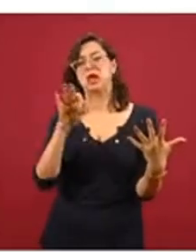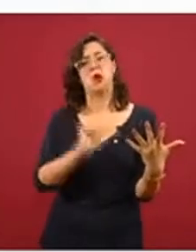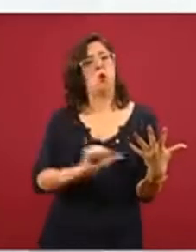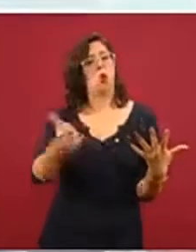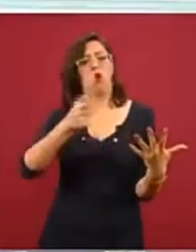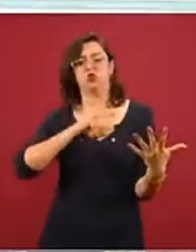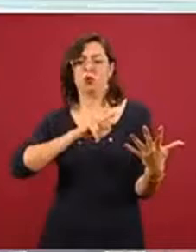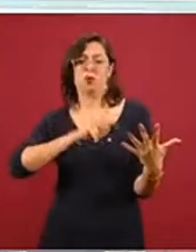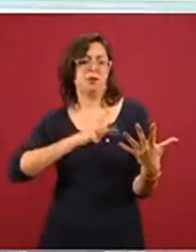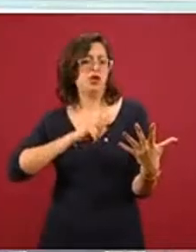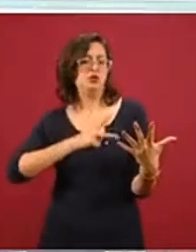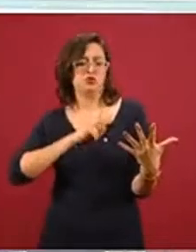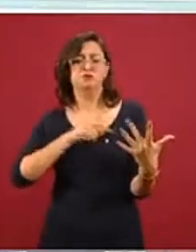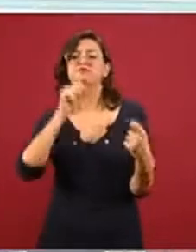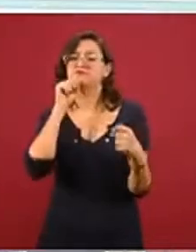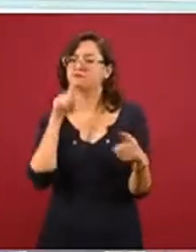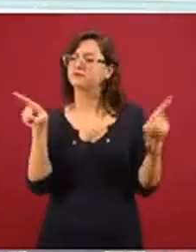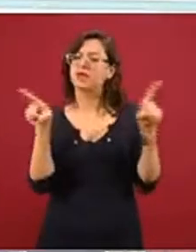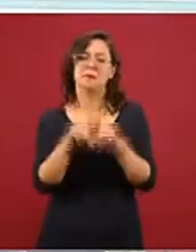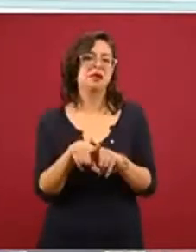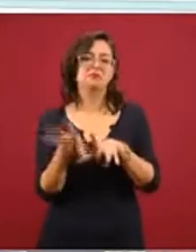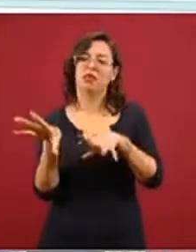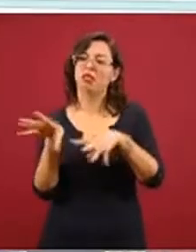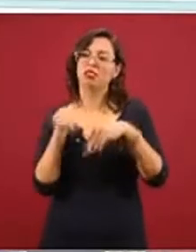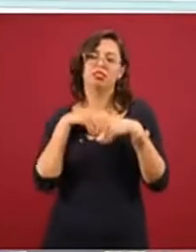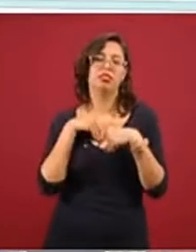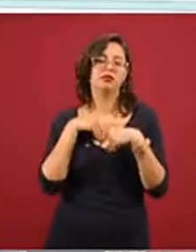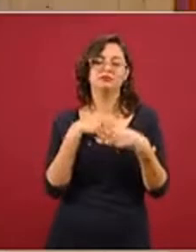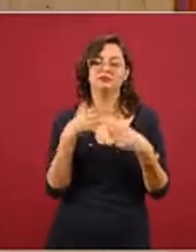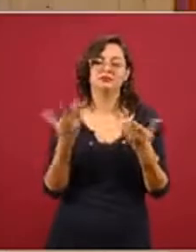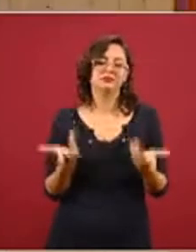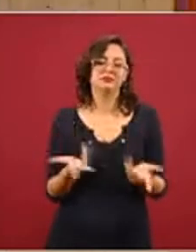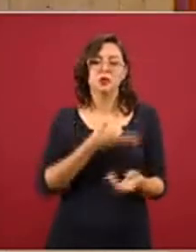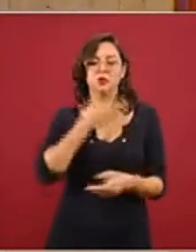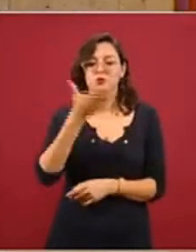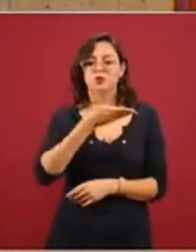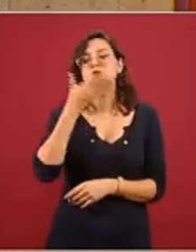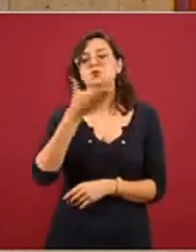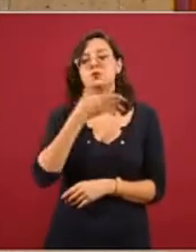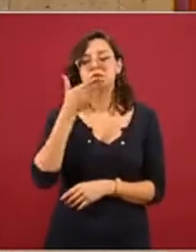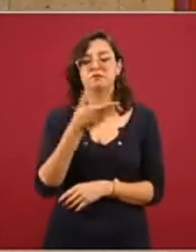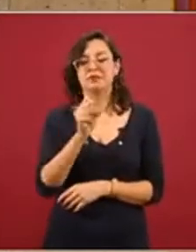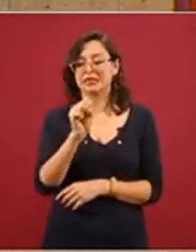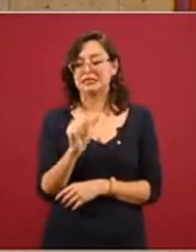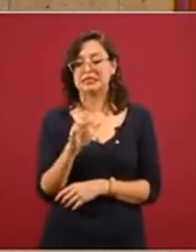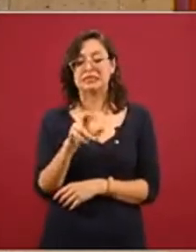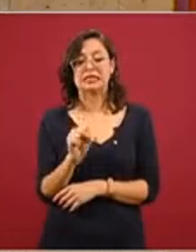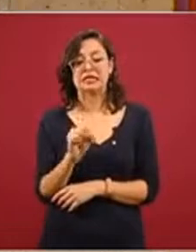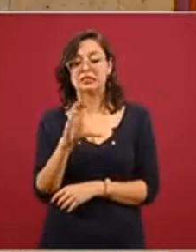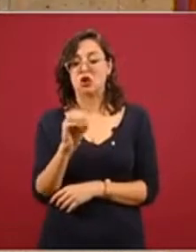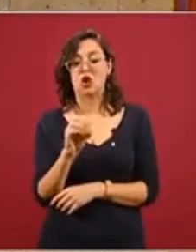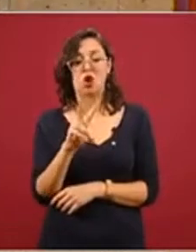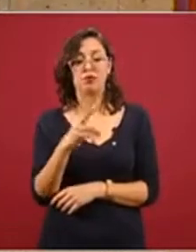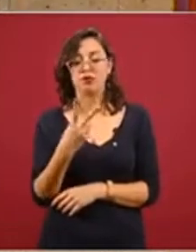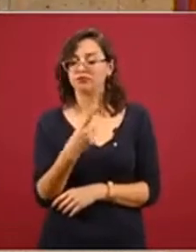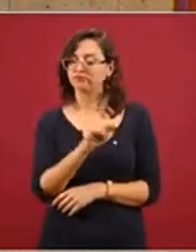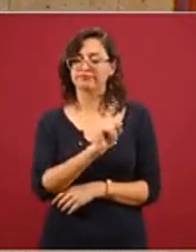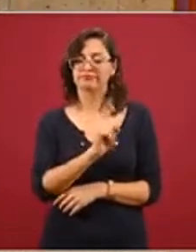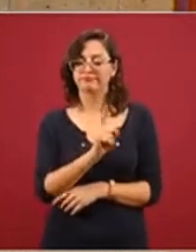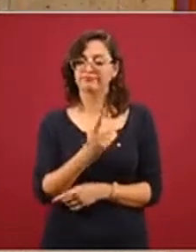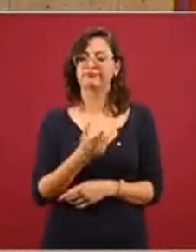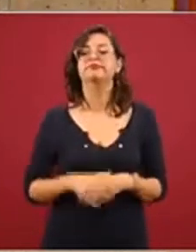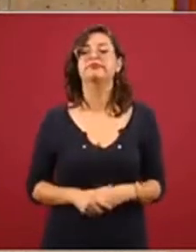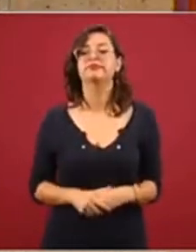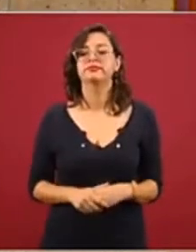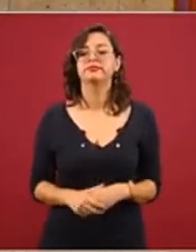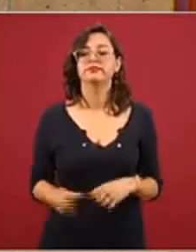ser otros virus que también circulan normalmente, pero que no necesariamente son COVID. Veamos la